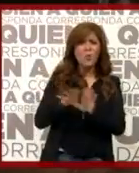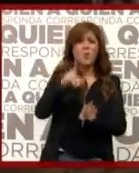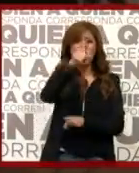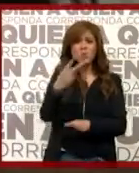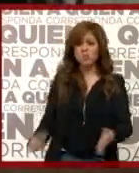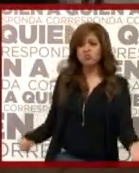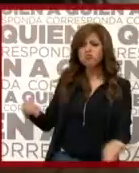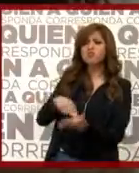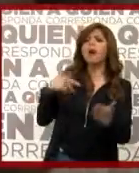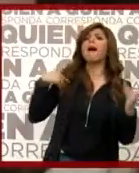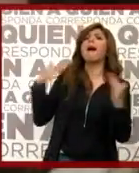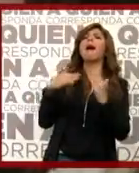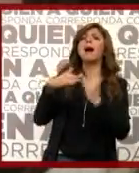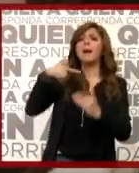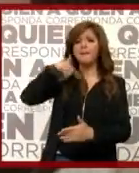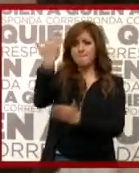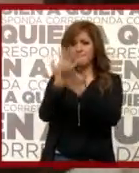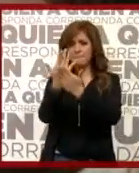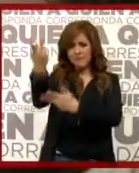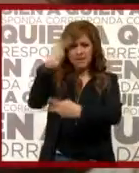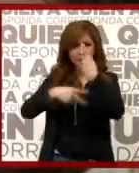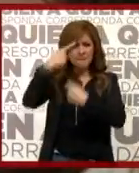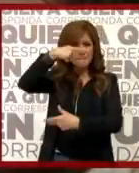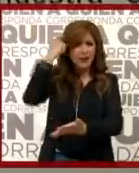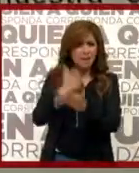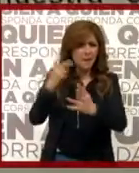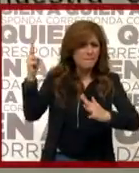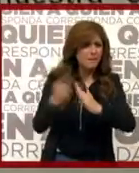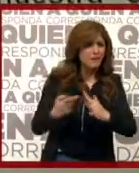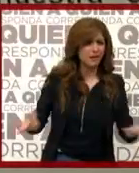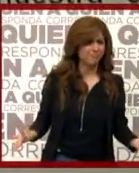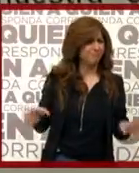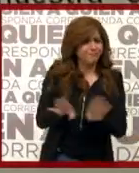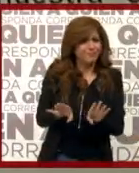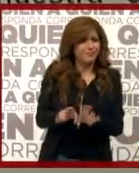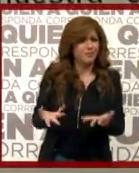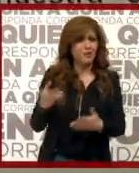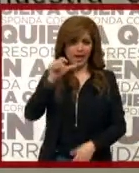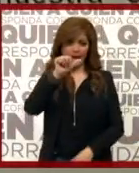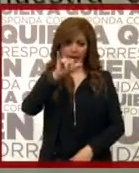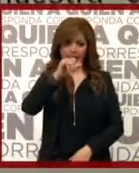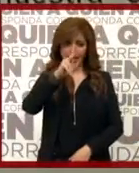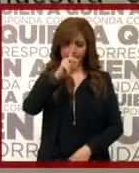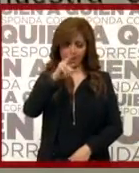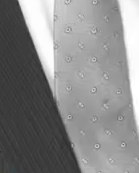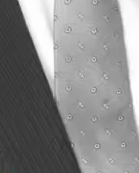tu casa a alguien para matarlos? Para quien corresponda, Jalisco, Alejandra Gómez.